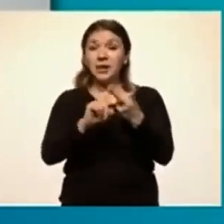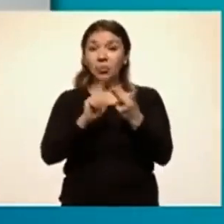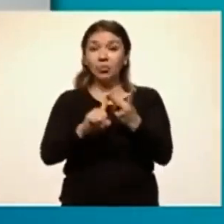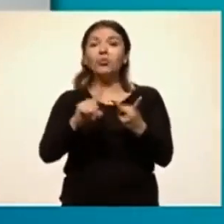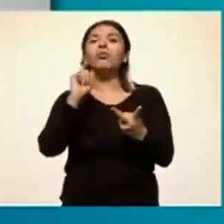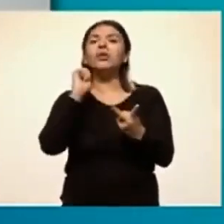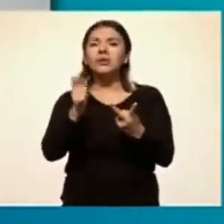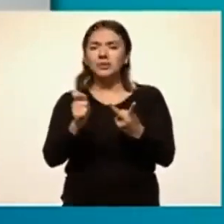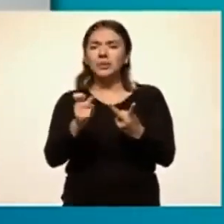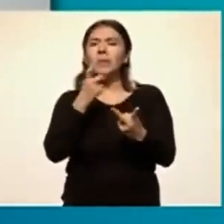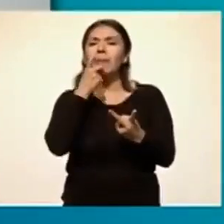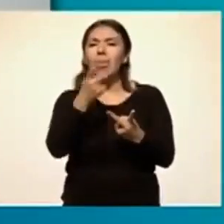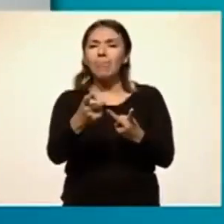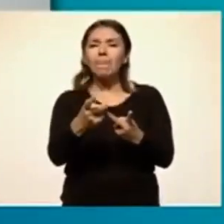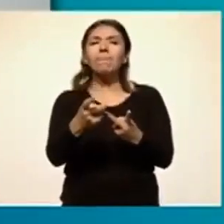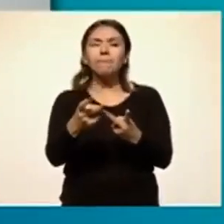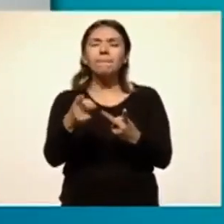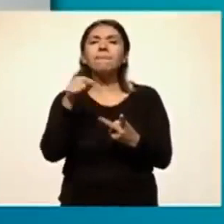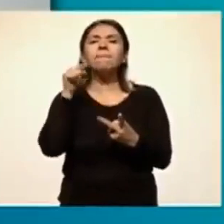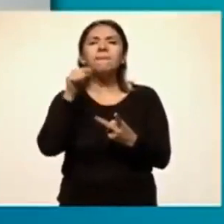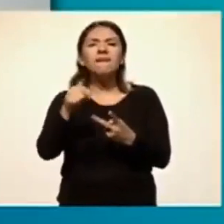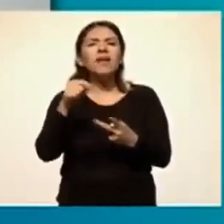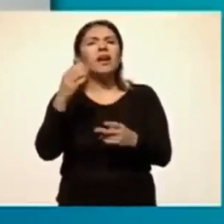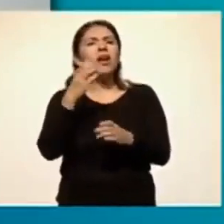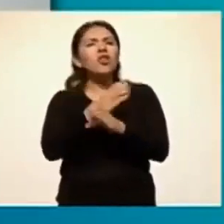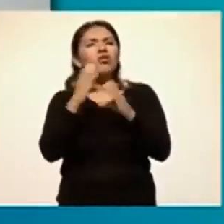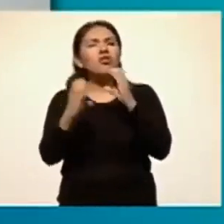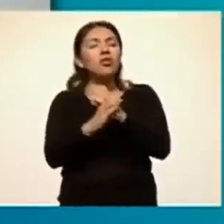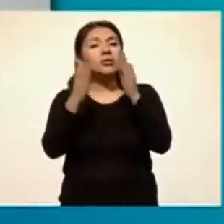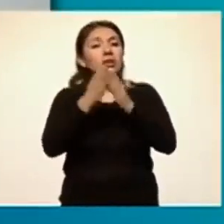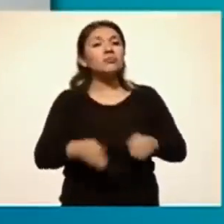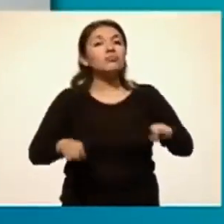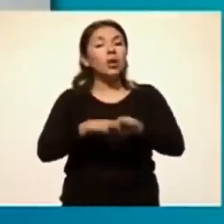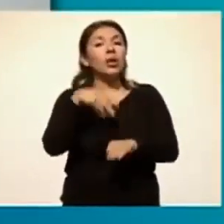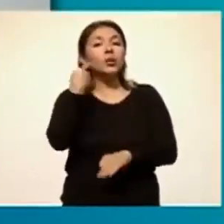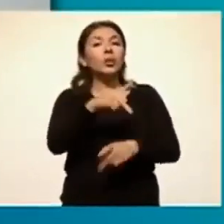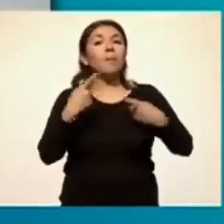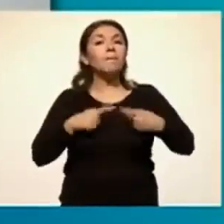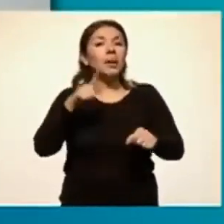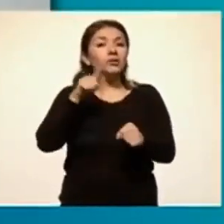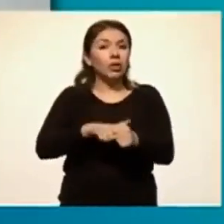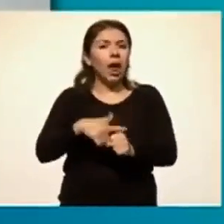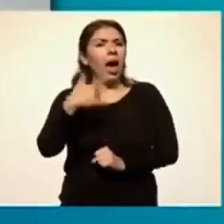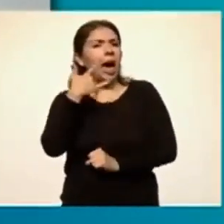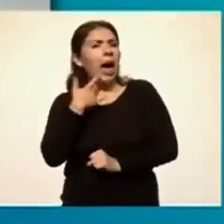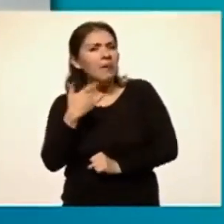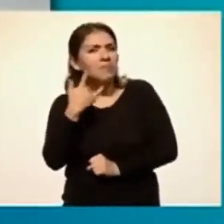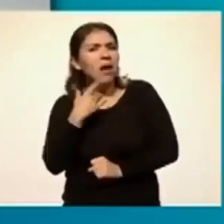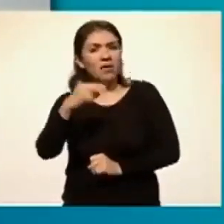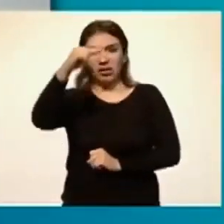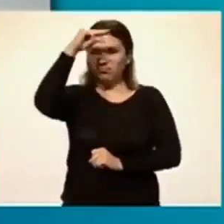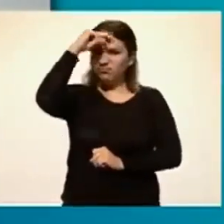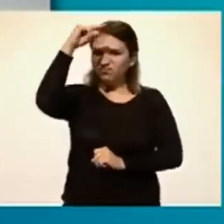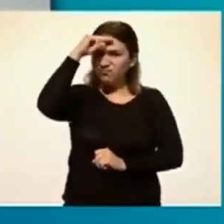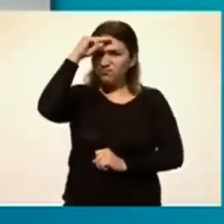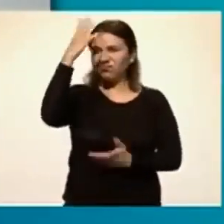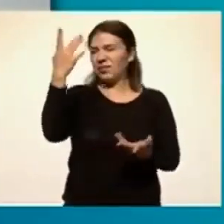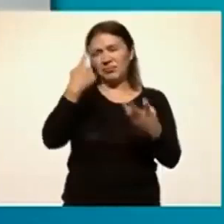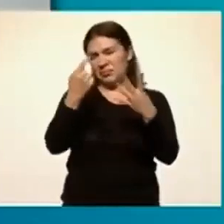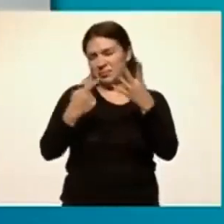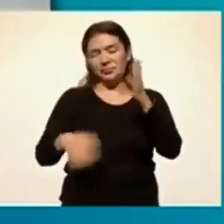dicho es cuáles son aquellos rasgos que forman parte de su personalidad, si es amable, si es inteligente,